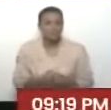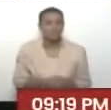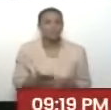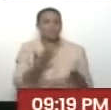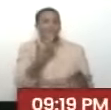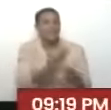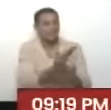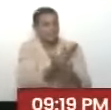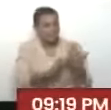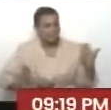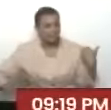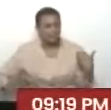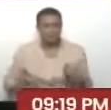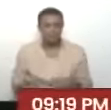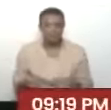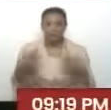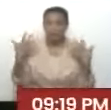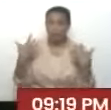presidente.